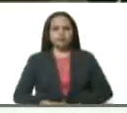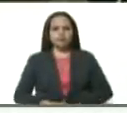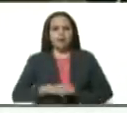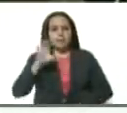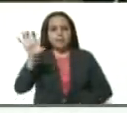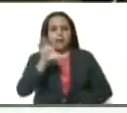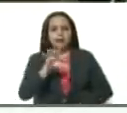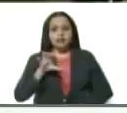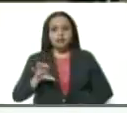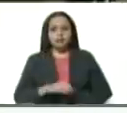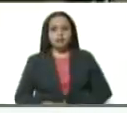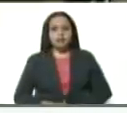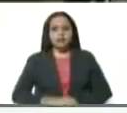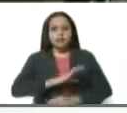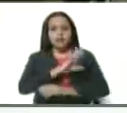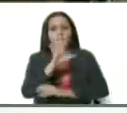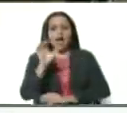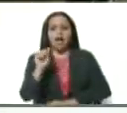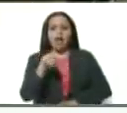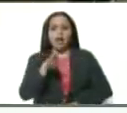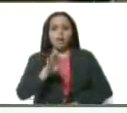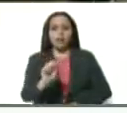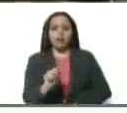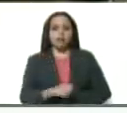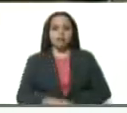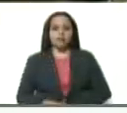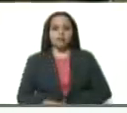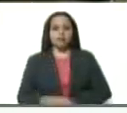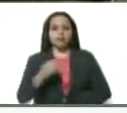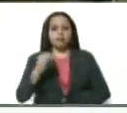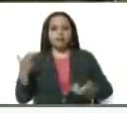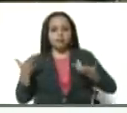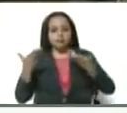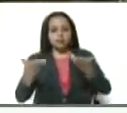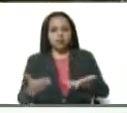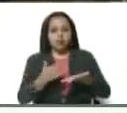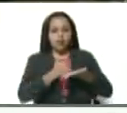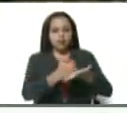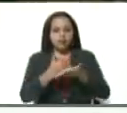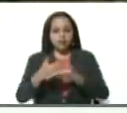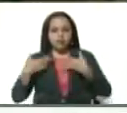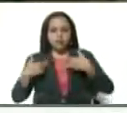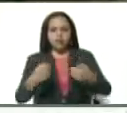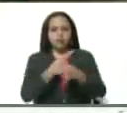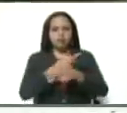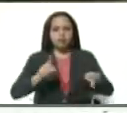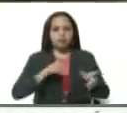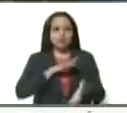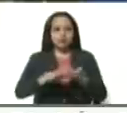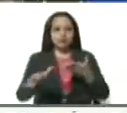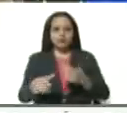países del ALBA, de la Alianza Bolivariana, que han recibido el beneficio de la salud pública gratuita,